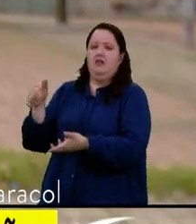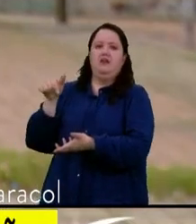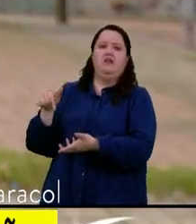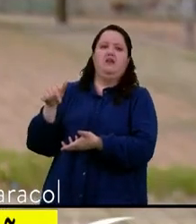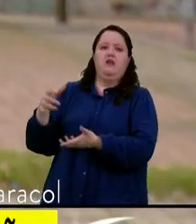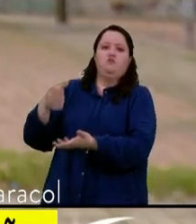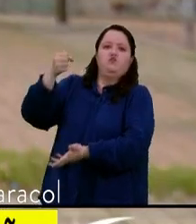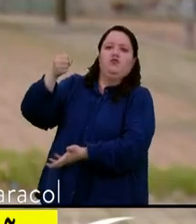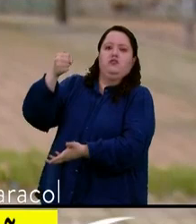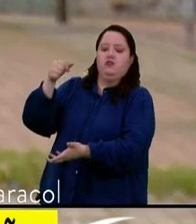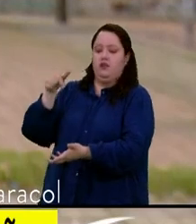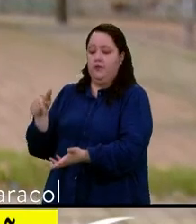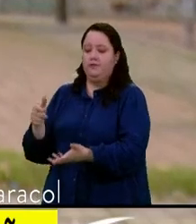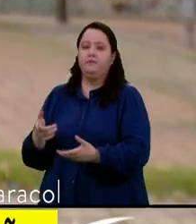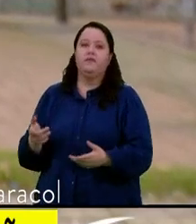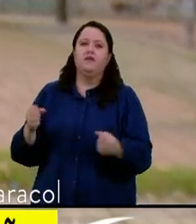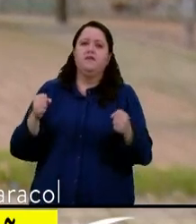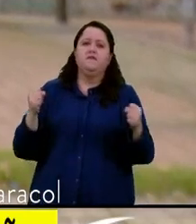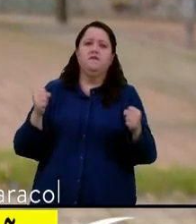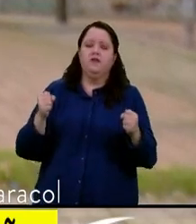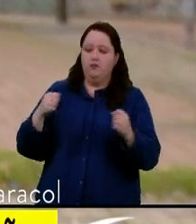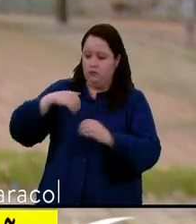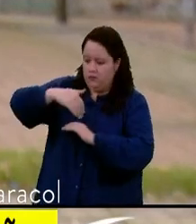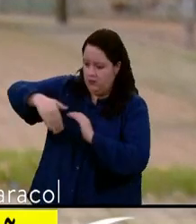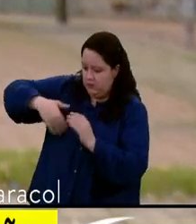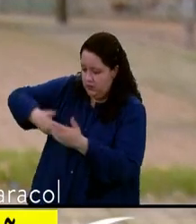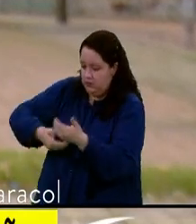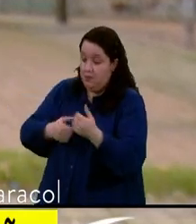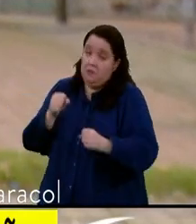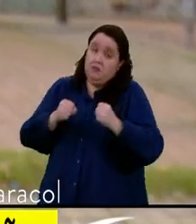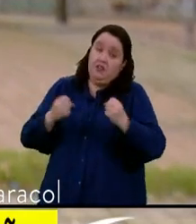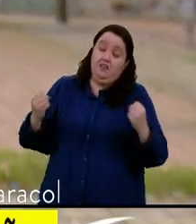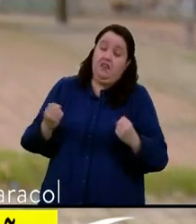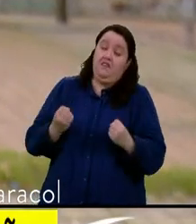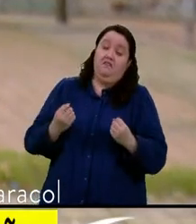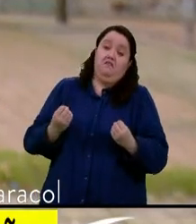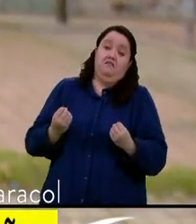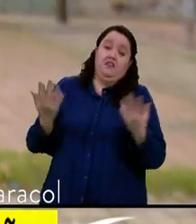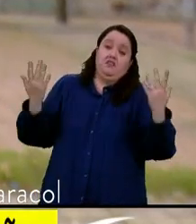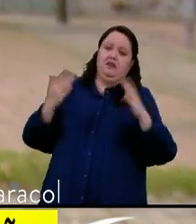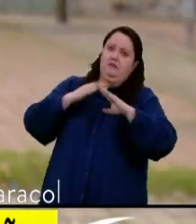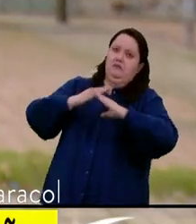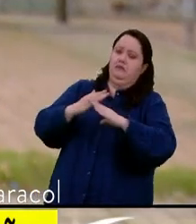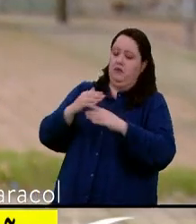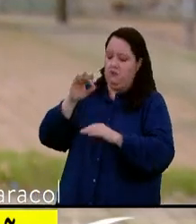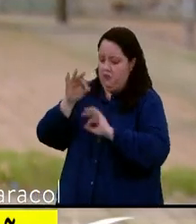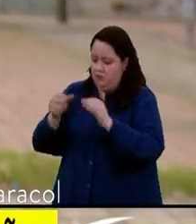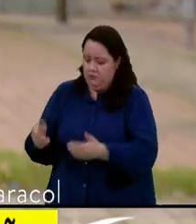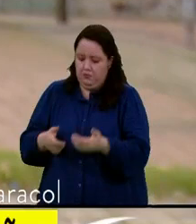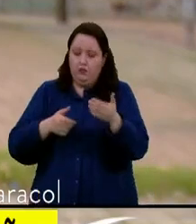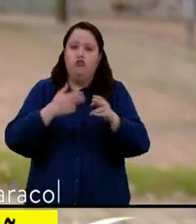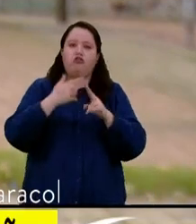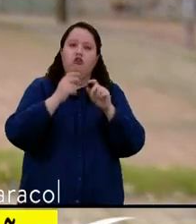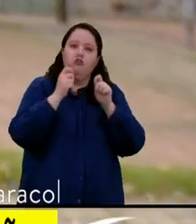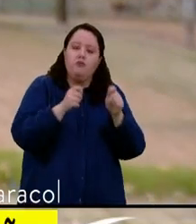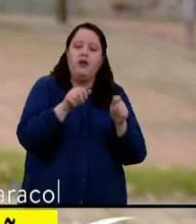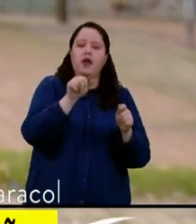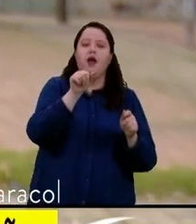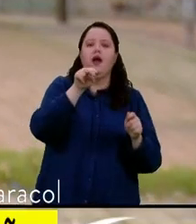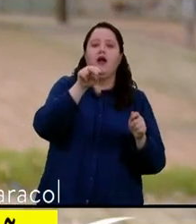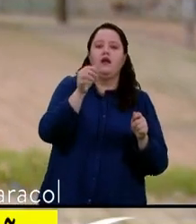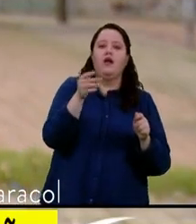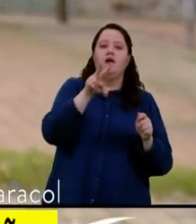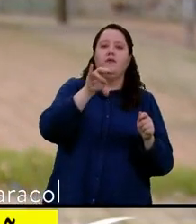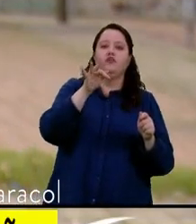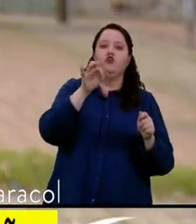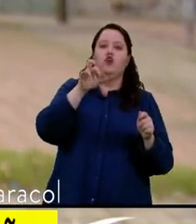tratamiento para hipotermia para una probable infección ha recibido en el centro asistencial y fue bautizada como Ana Victoria de